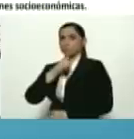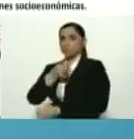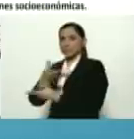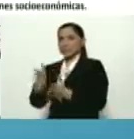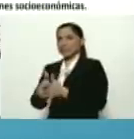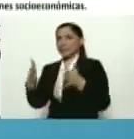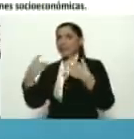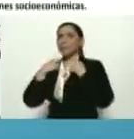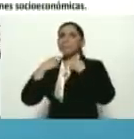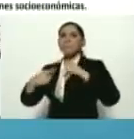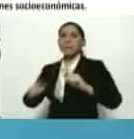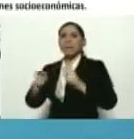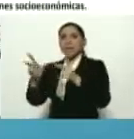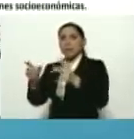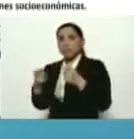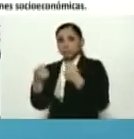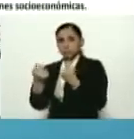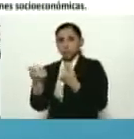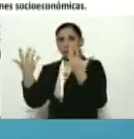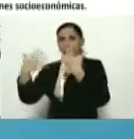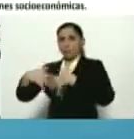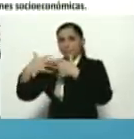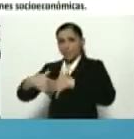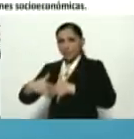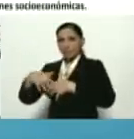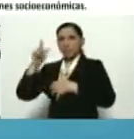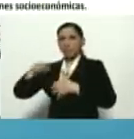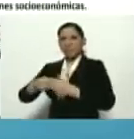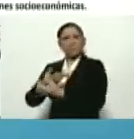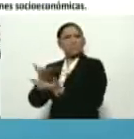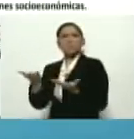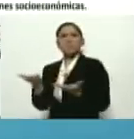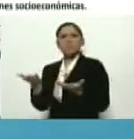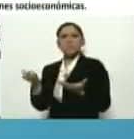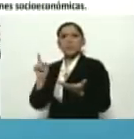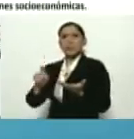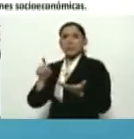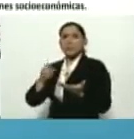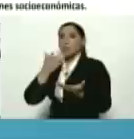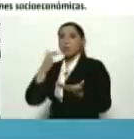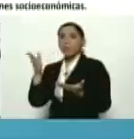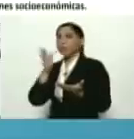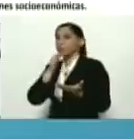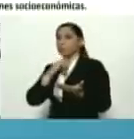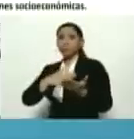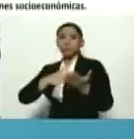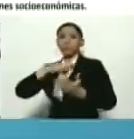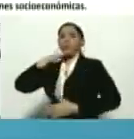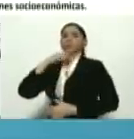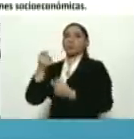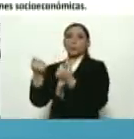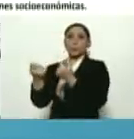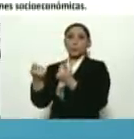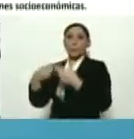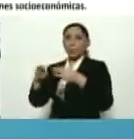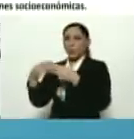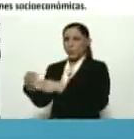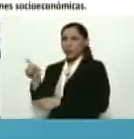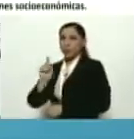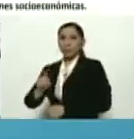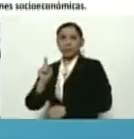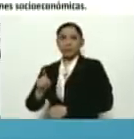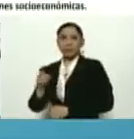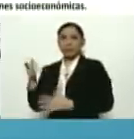grandes pérdidas en ingresos y en las empresas. Y eso va a requerir, no va a alcanzar con los presupuestos públicos y va a requerir sin